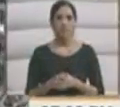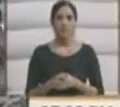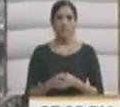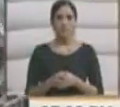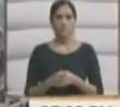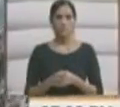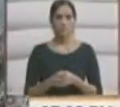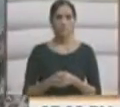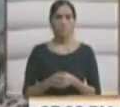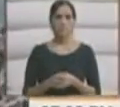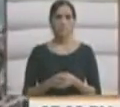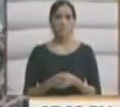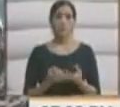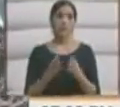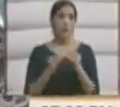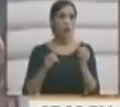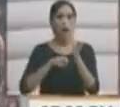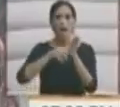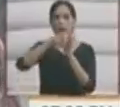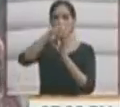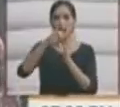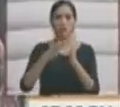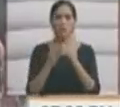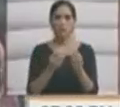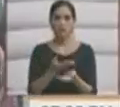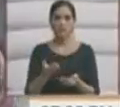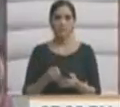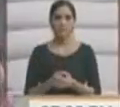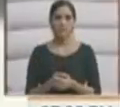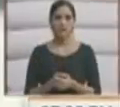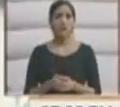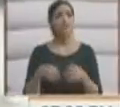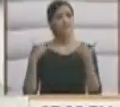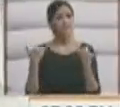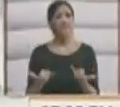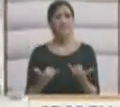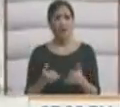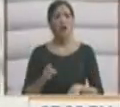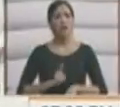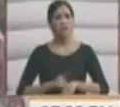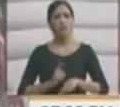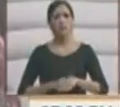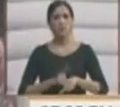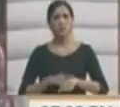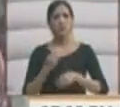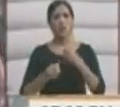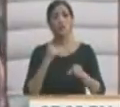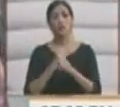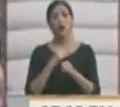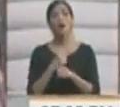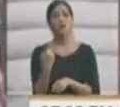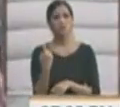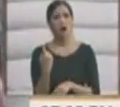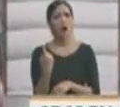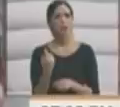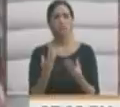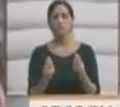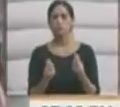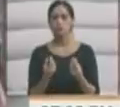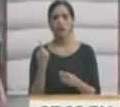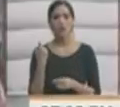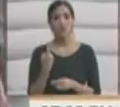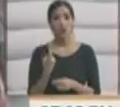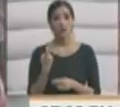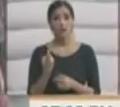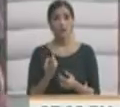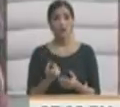todo, las escaleras y todo eso. Era hora de que se hiciera ese trabajo, porque hacía falta, mucha falta. El deterioro del